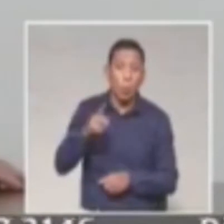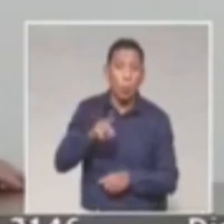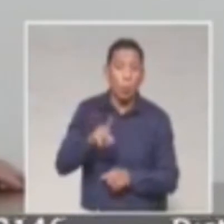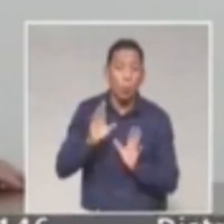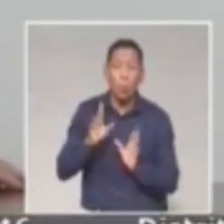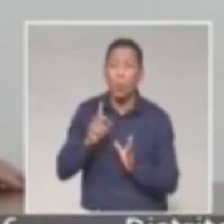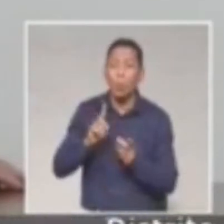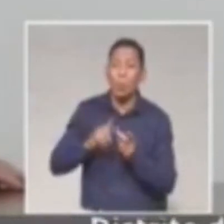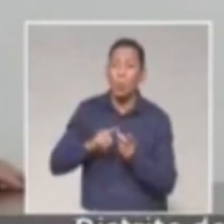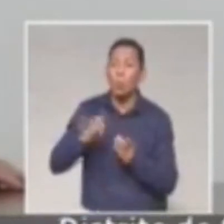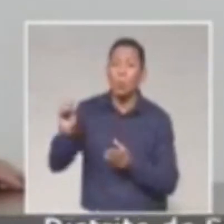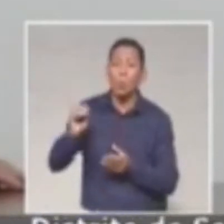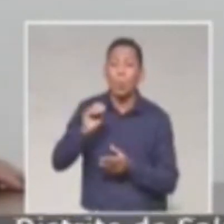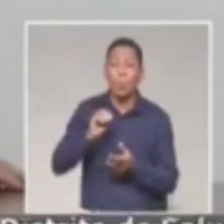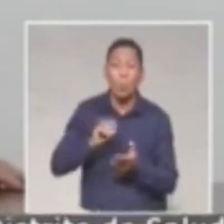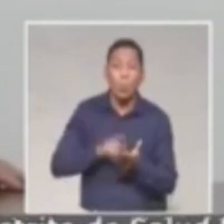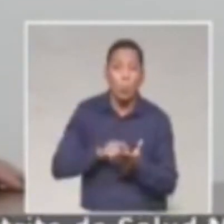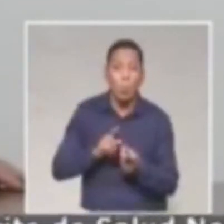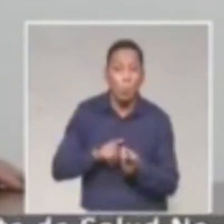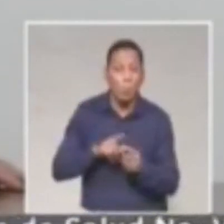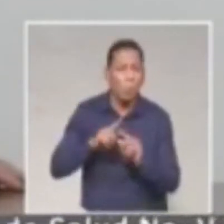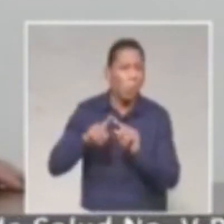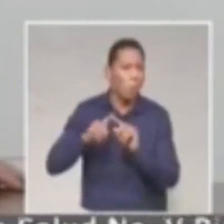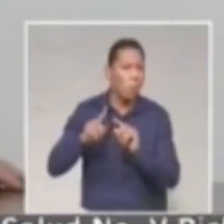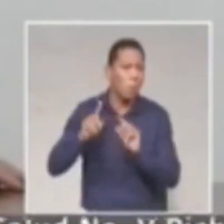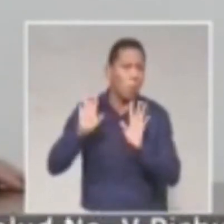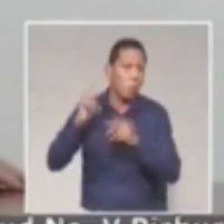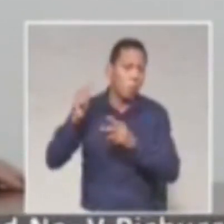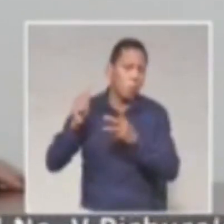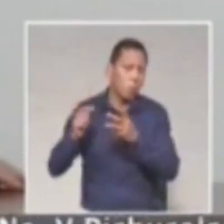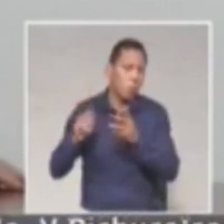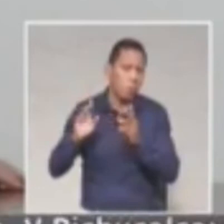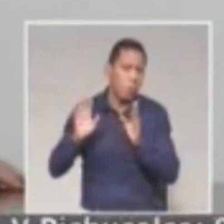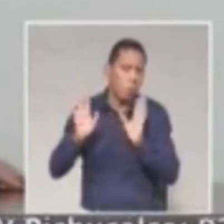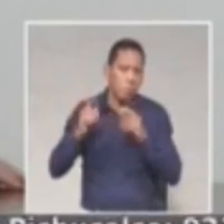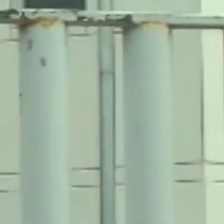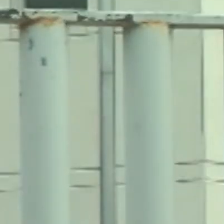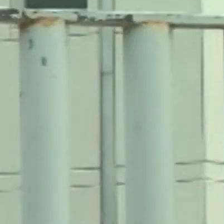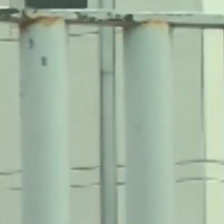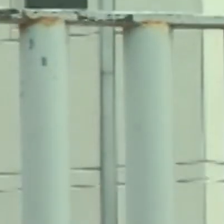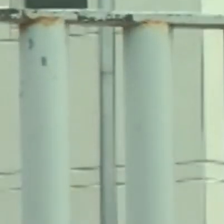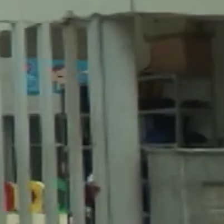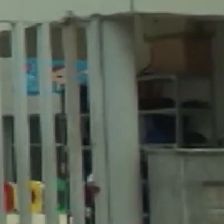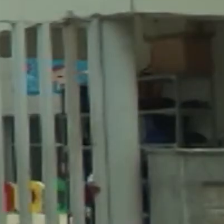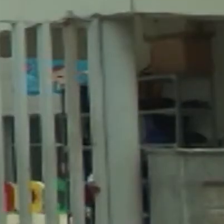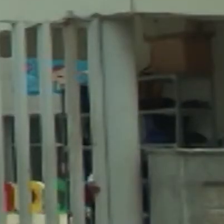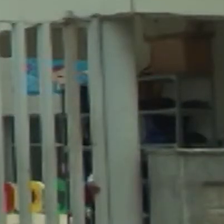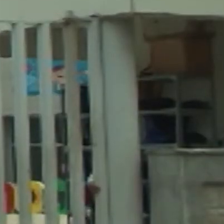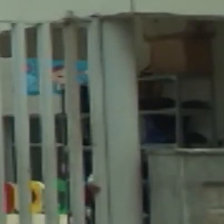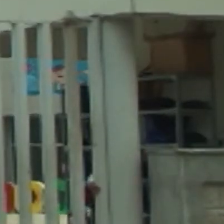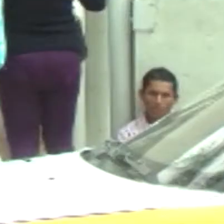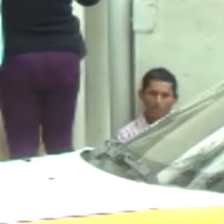de dónde vino y todo eso. Pues está bien, pues si yo no estoy haciendo mal. Aseguró que